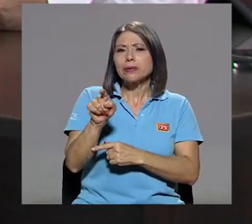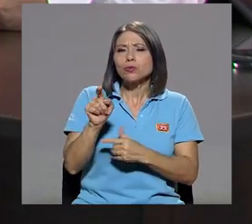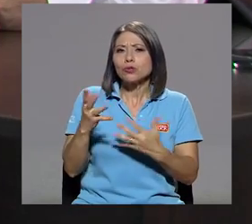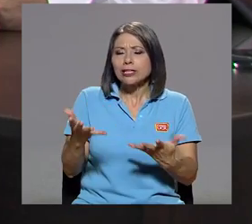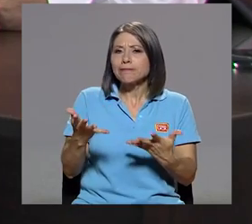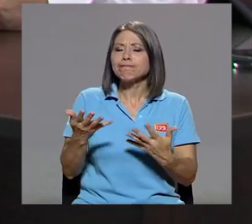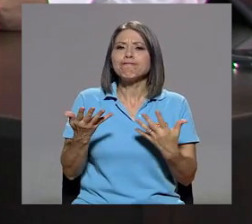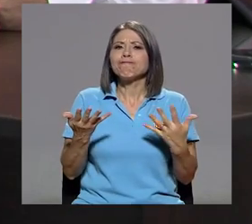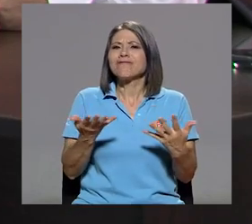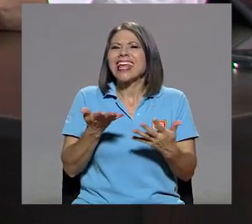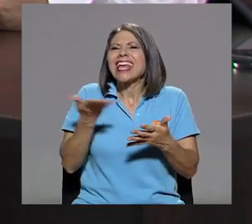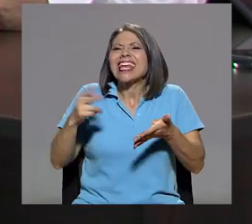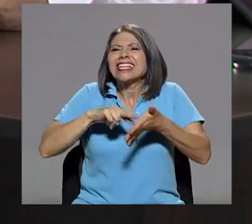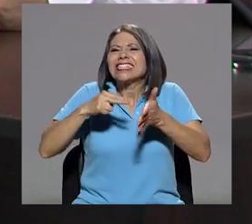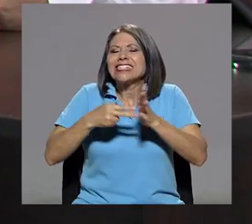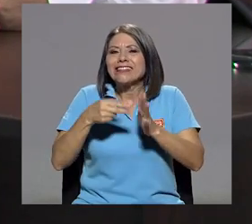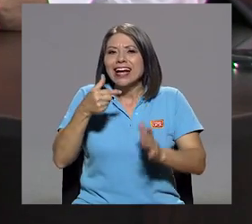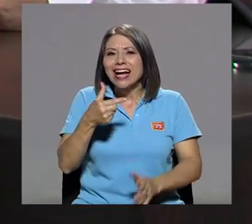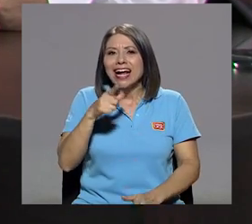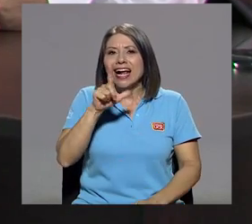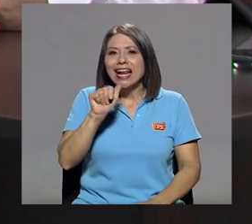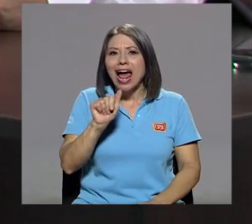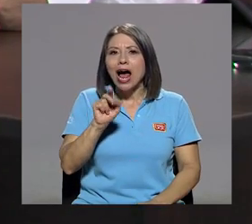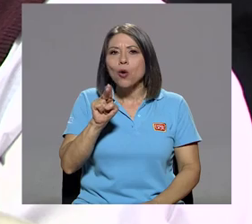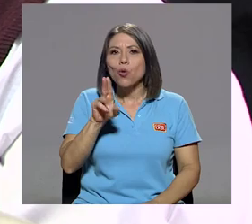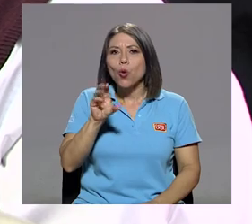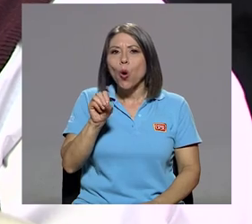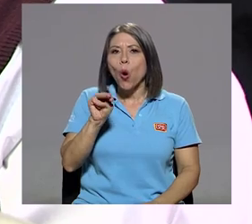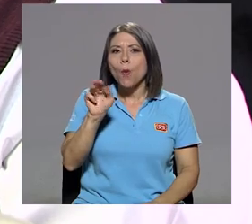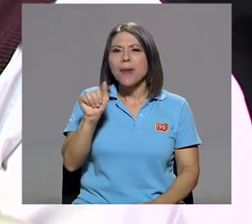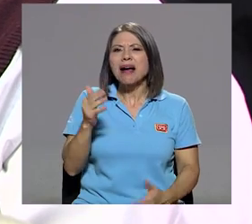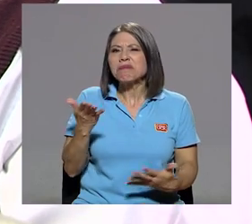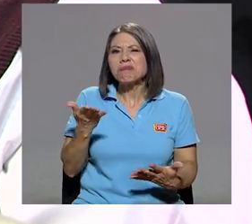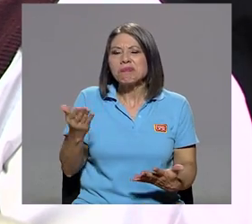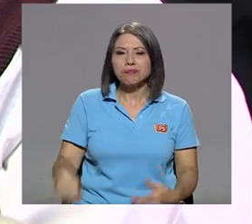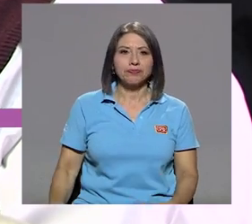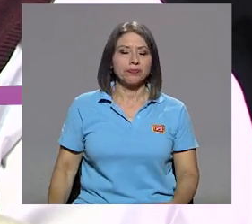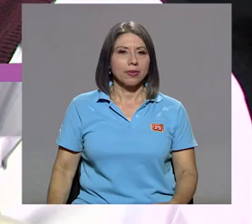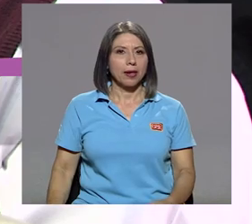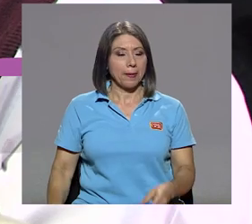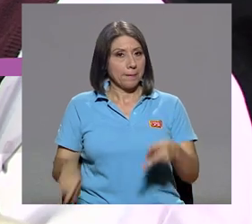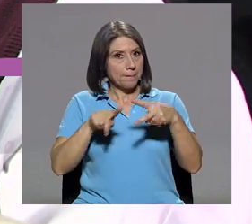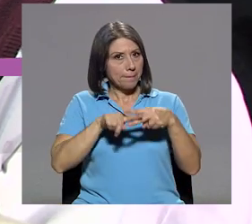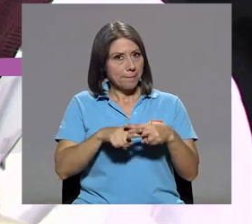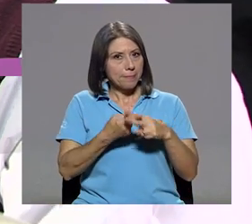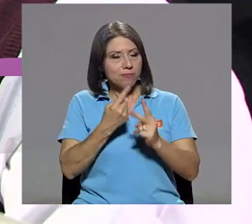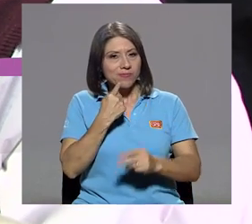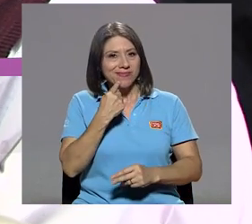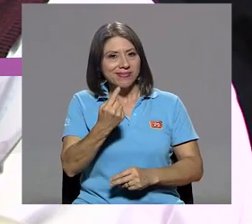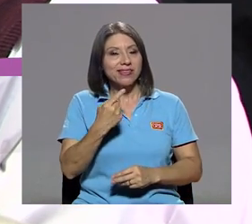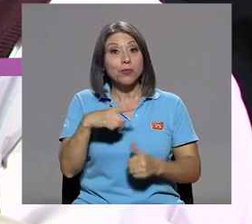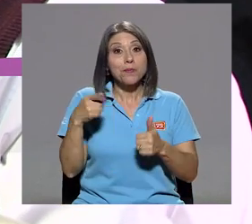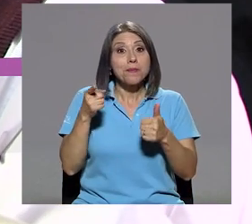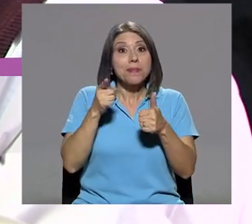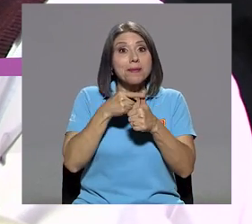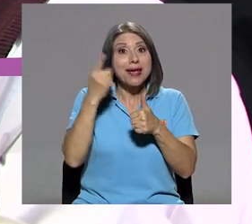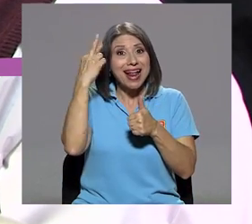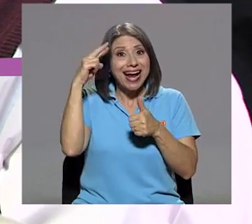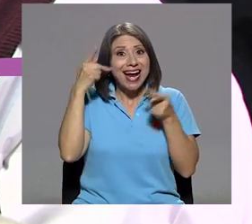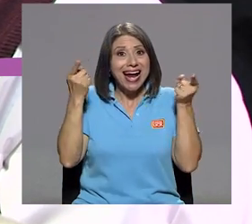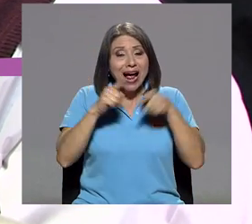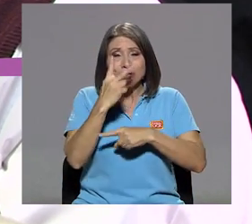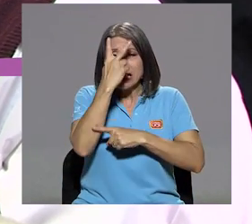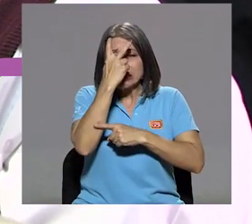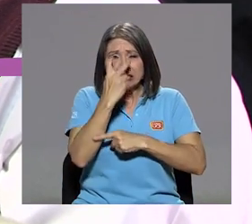primera pregunta que quería hacerle entonces es, ¿qué es el glaucoma? Ok, vamos a empezar diciendo que la